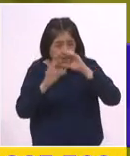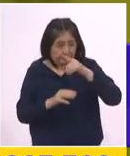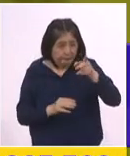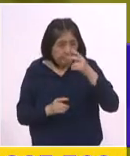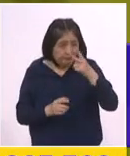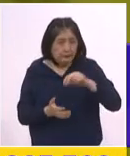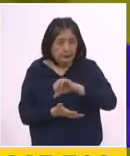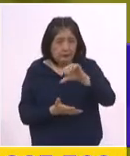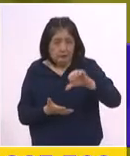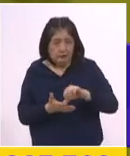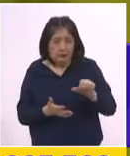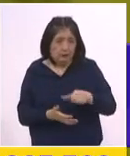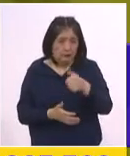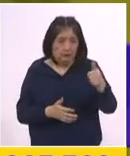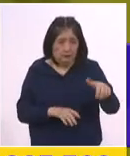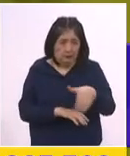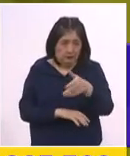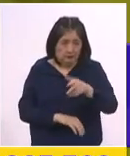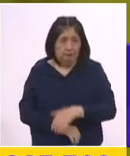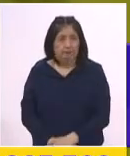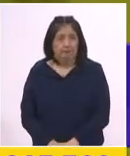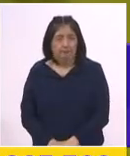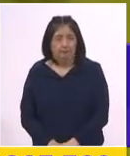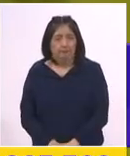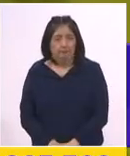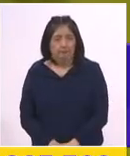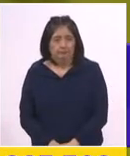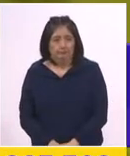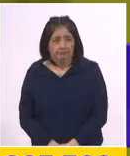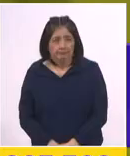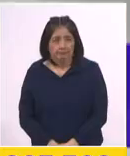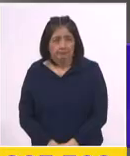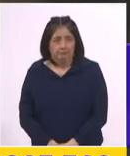en este parque y otras calles.